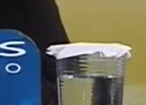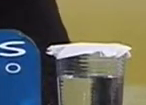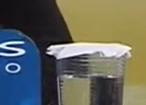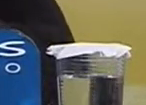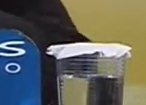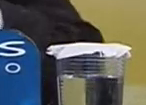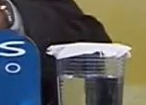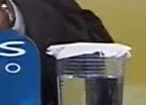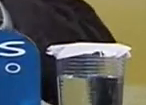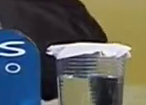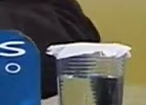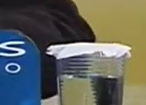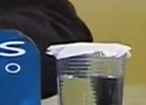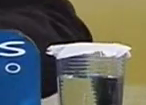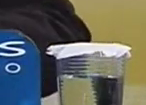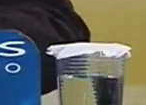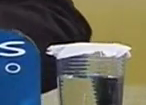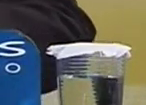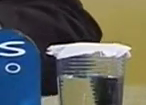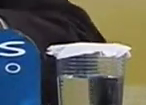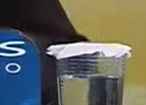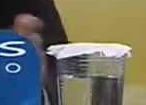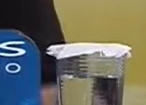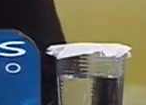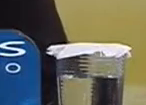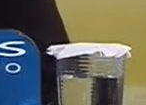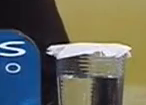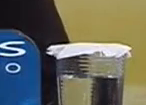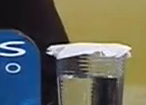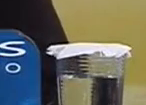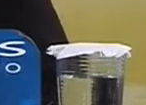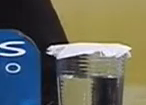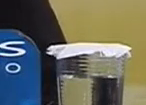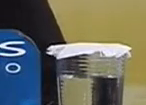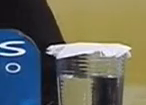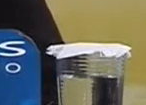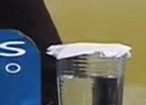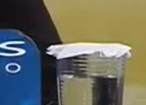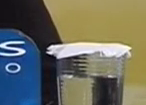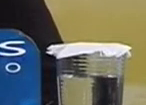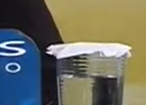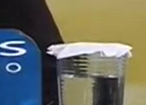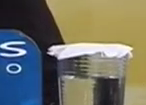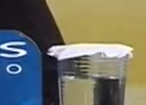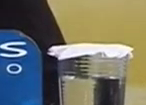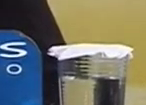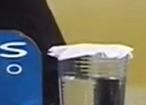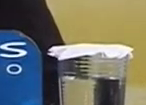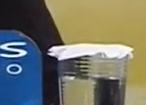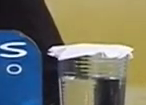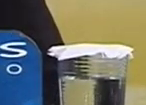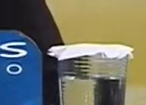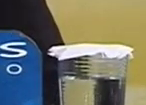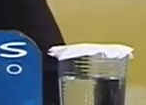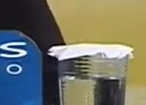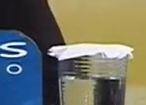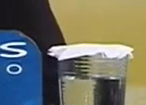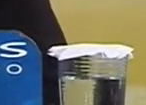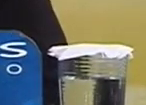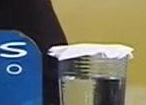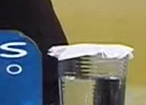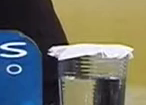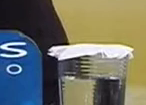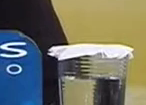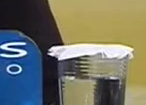al día de hoy recuerde todos estamos estudiando las apariciones de nuestro señor